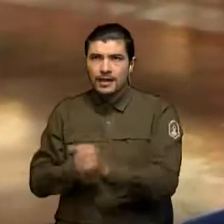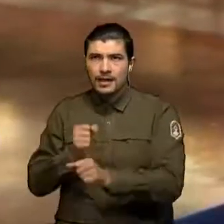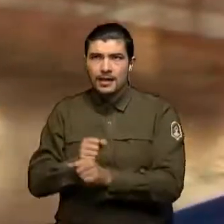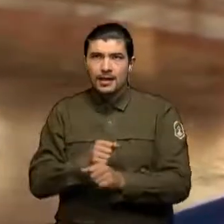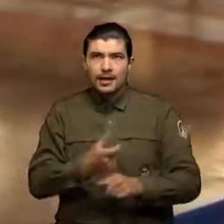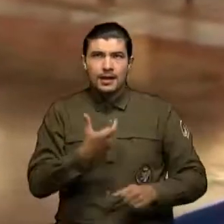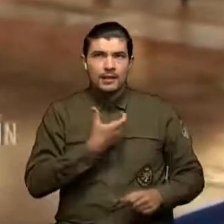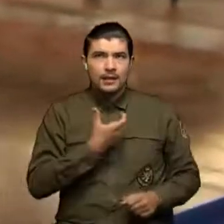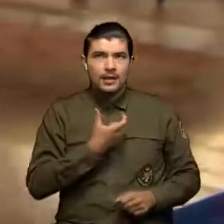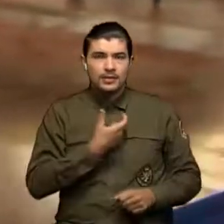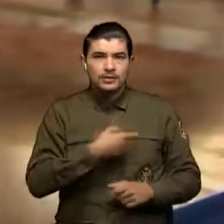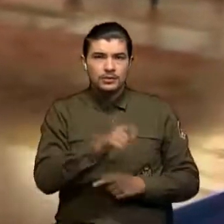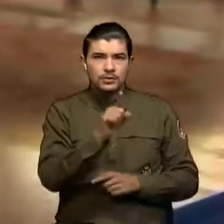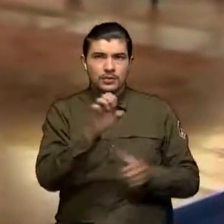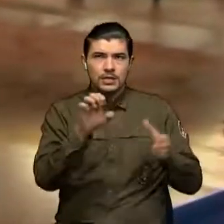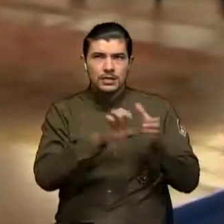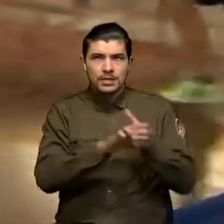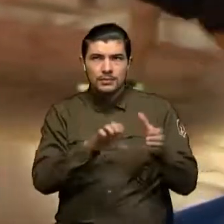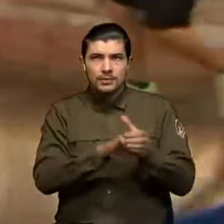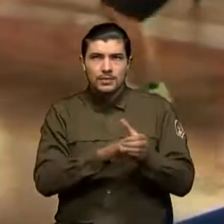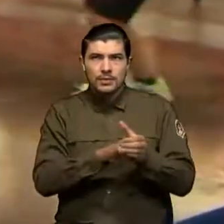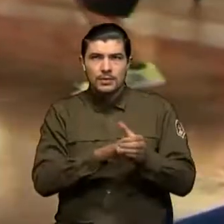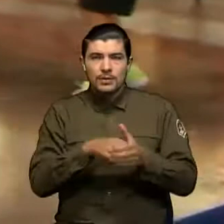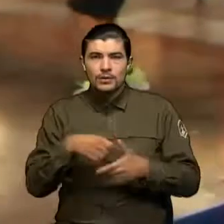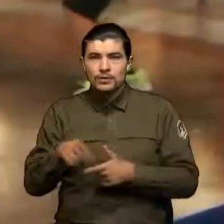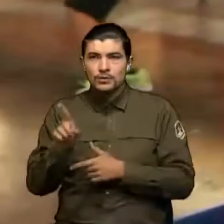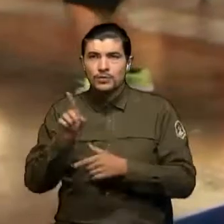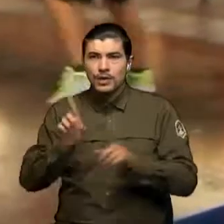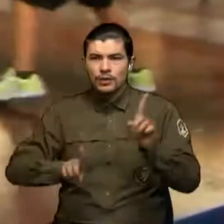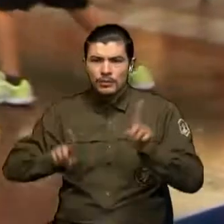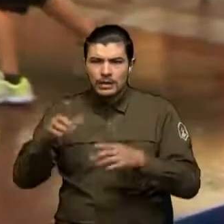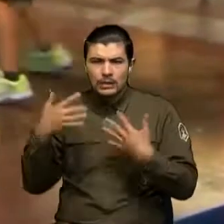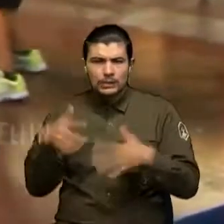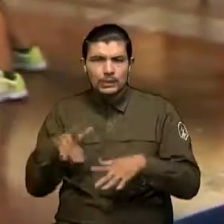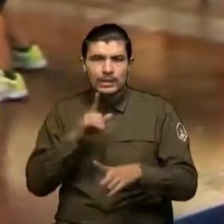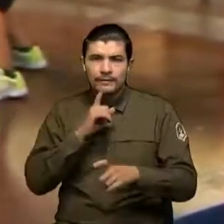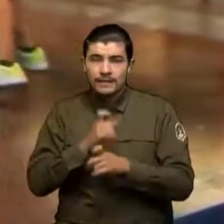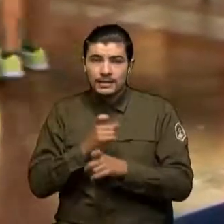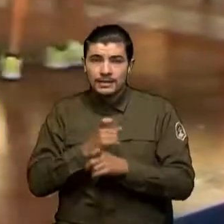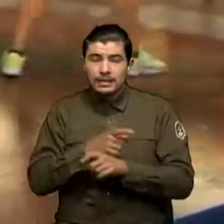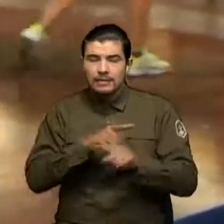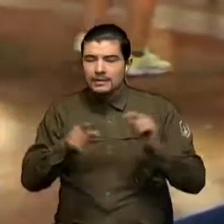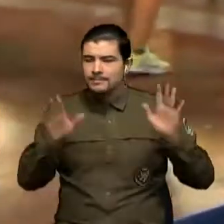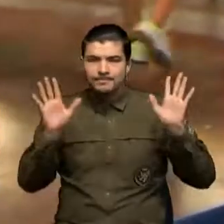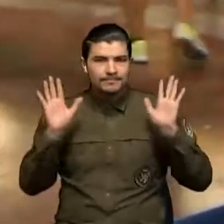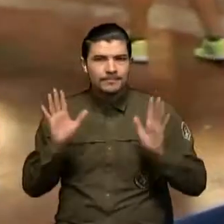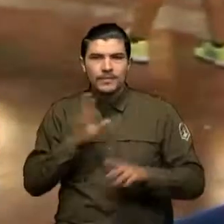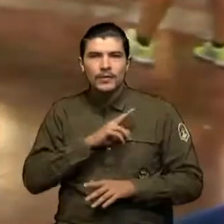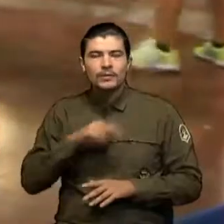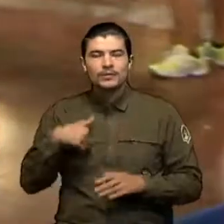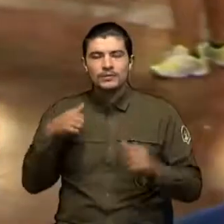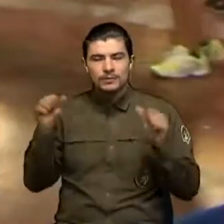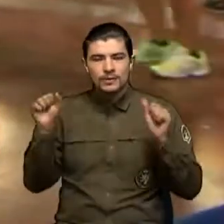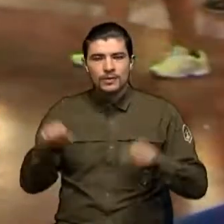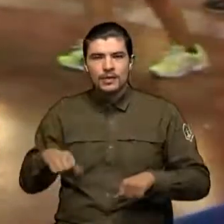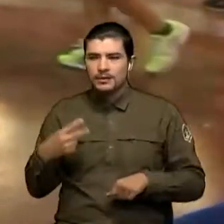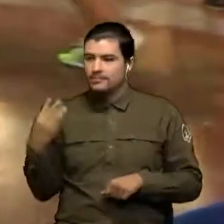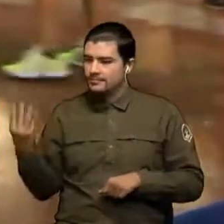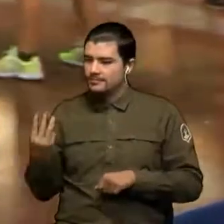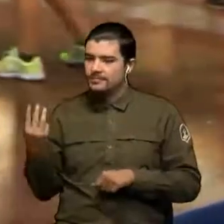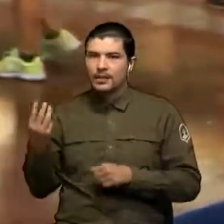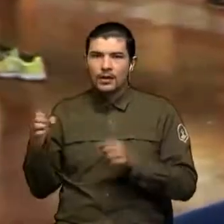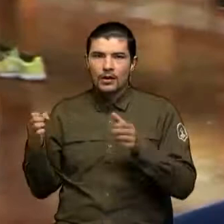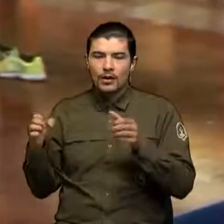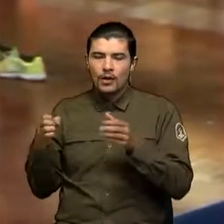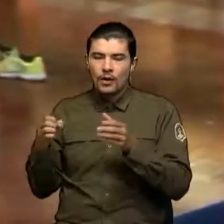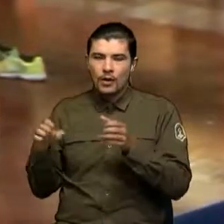medalla fue en equipos fue una competencia un poco dura pero nada logramos con mis compañeros salir